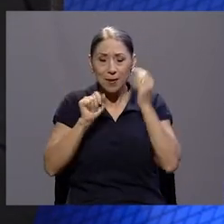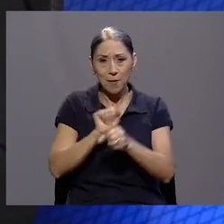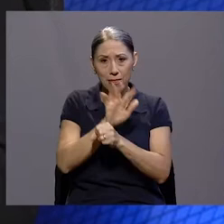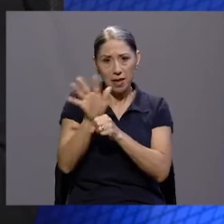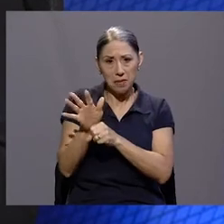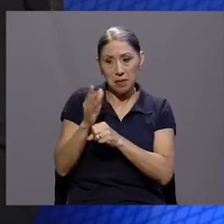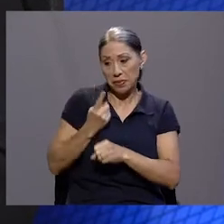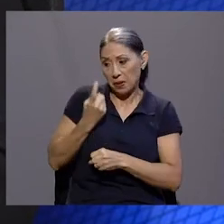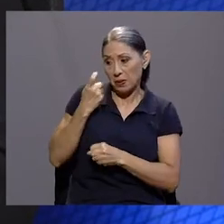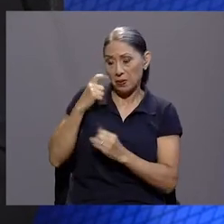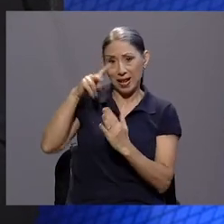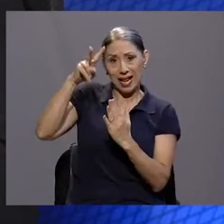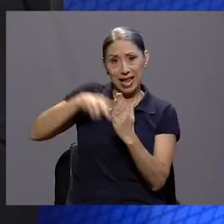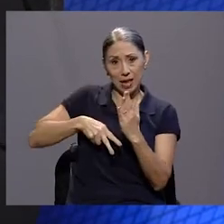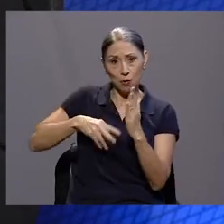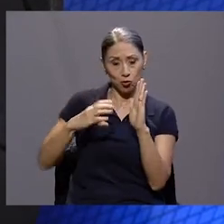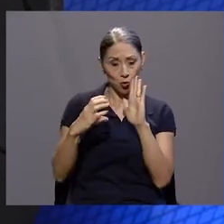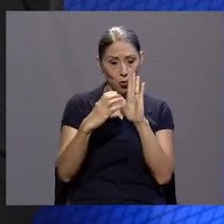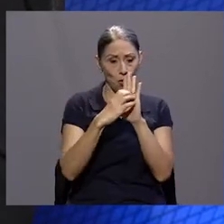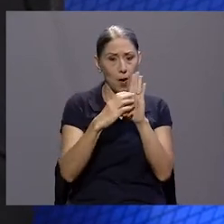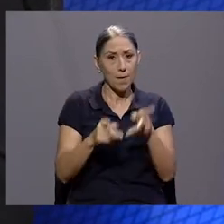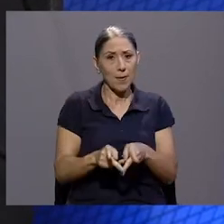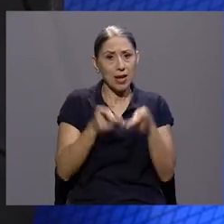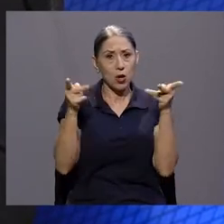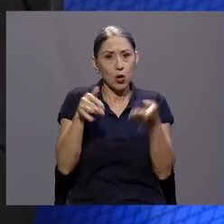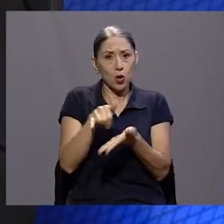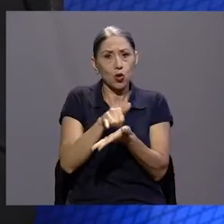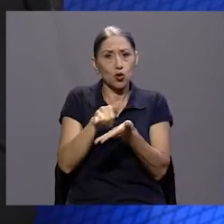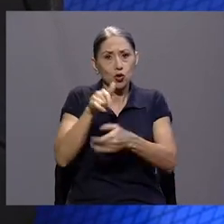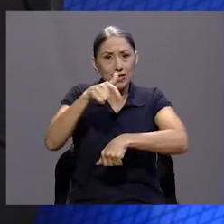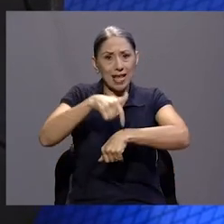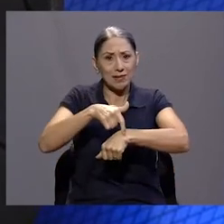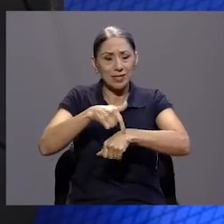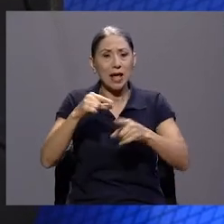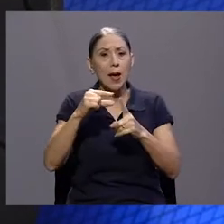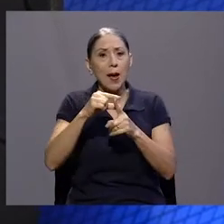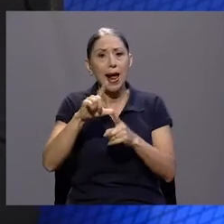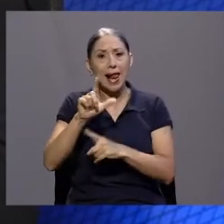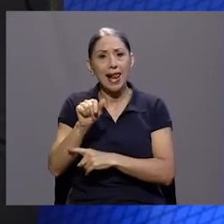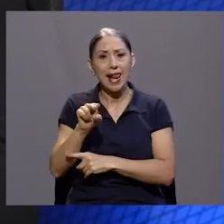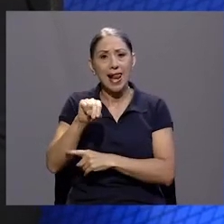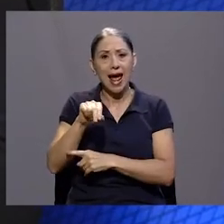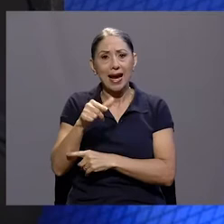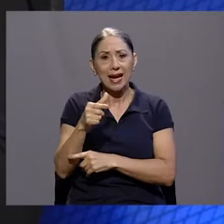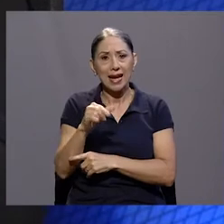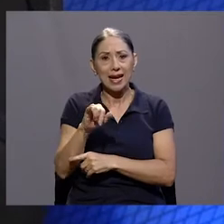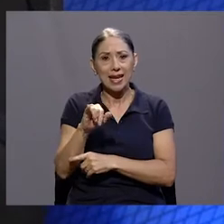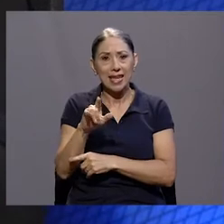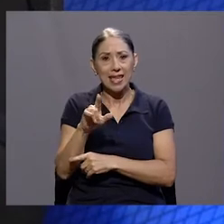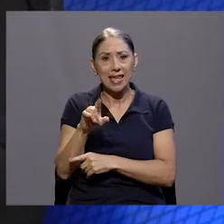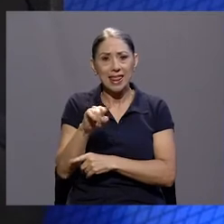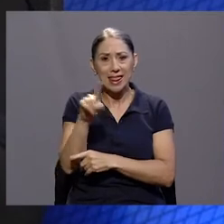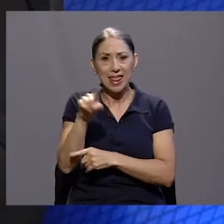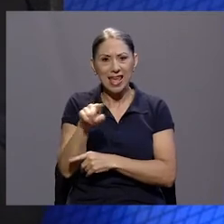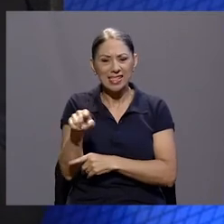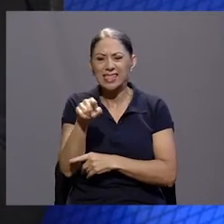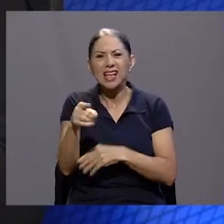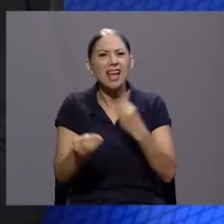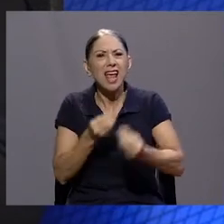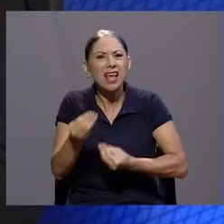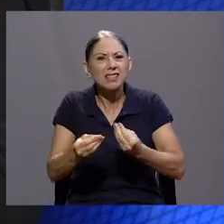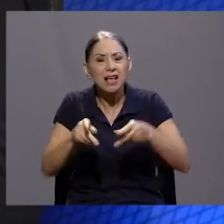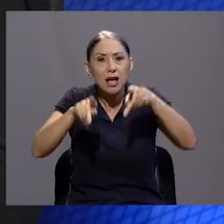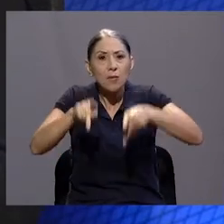en un artículo del periódico 'new york times' donde explican que la languidez viene haciendo esta situación en la que la persona experimenta una sensación